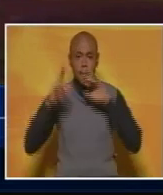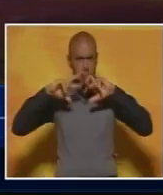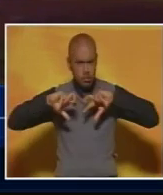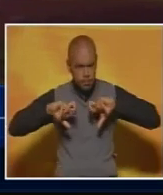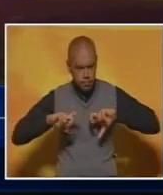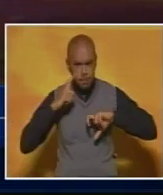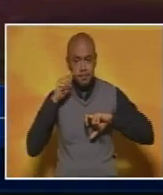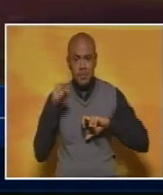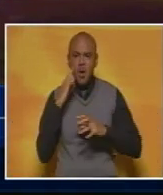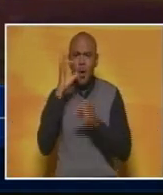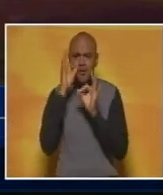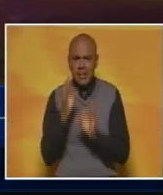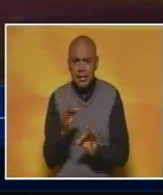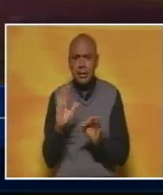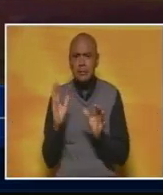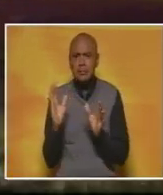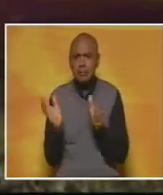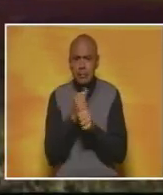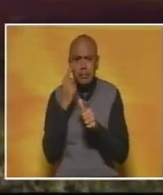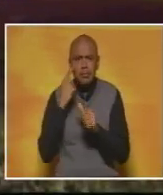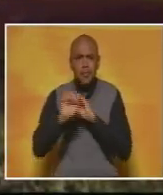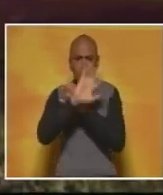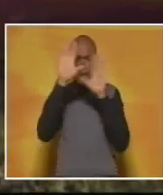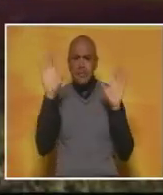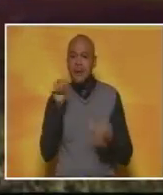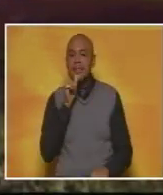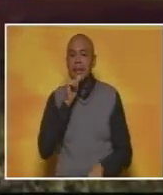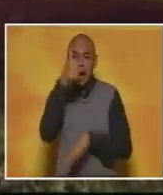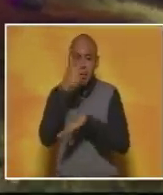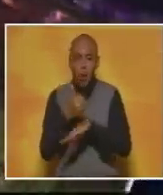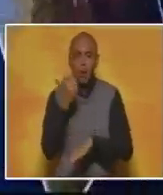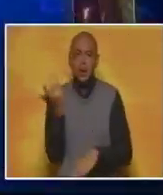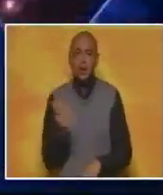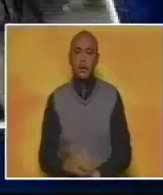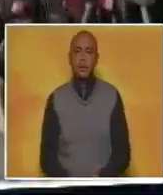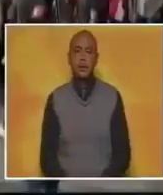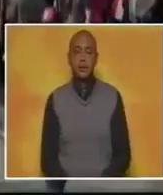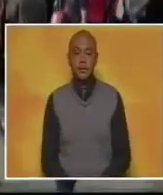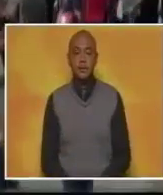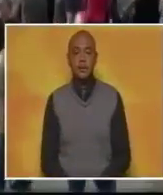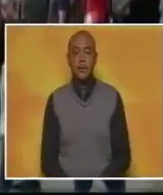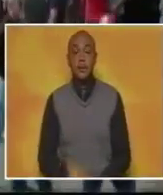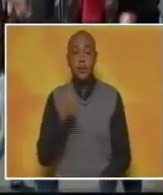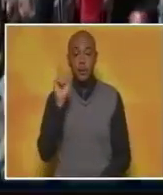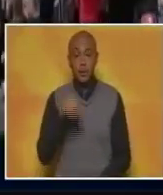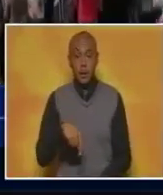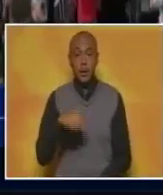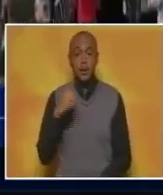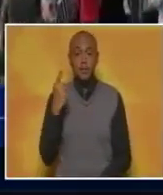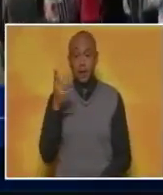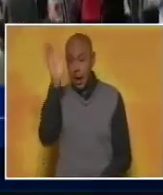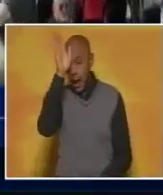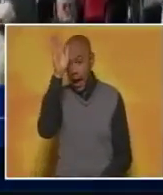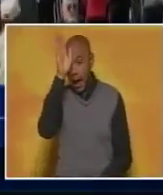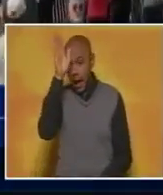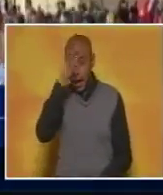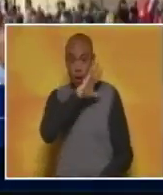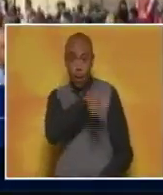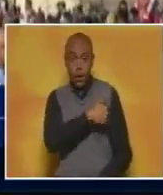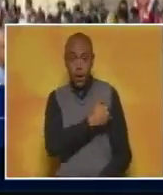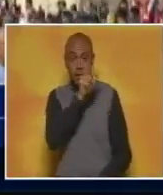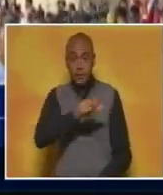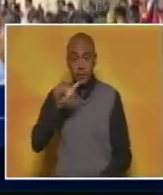hecho, pero no tienen descripción sobre los sospechosos. En Irak, centenares de estudiantes universitarios